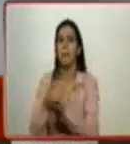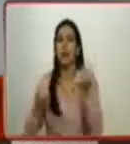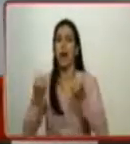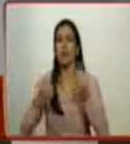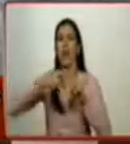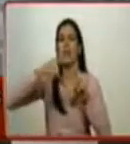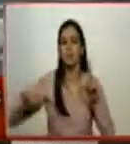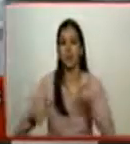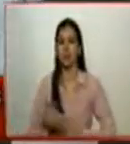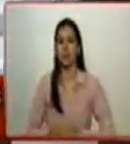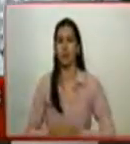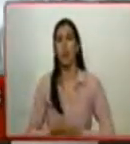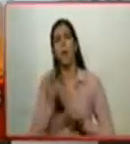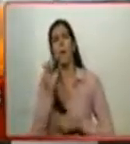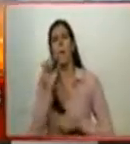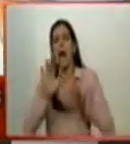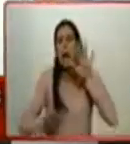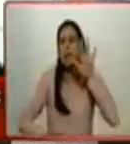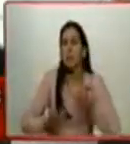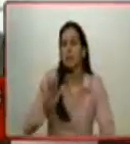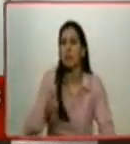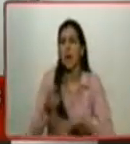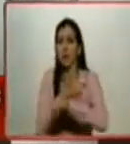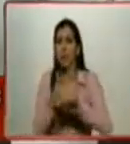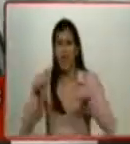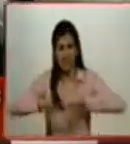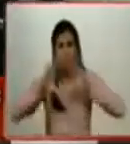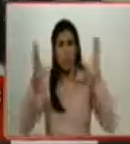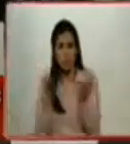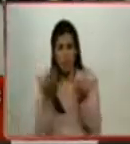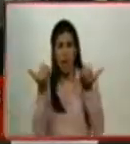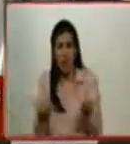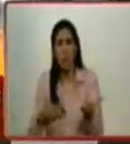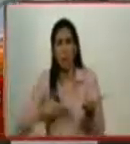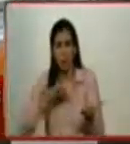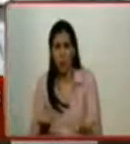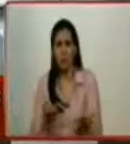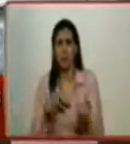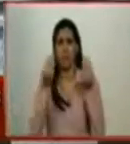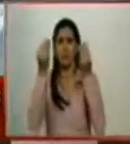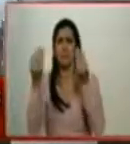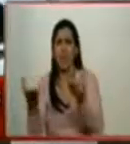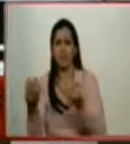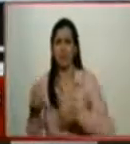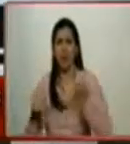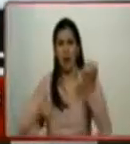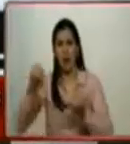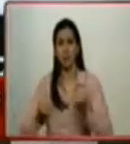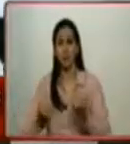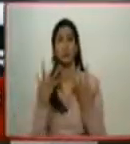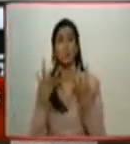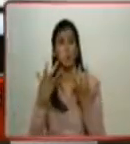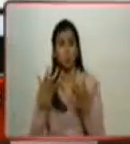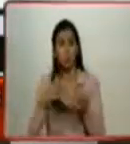corpulete. Pocas veces un gobierno en este mundo y en estos momentos tiene la capacidad de hacer la entrega tan